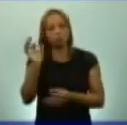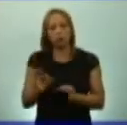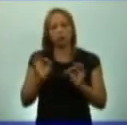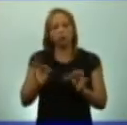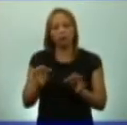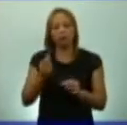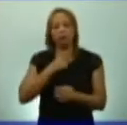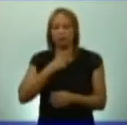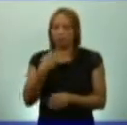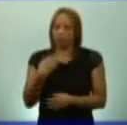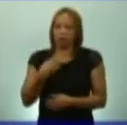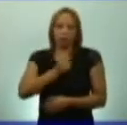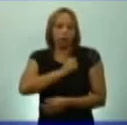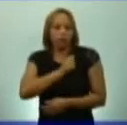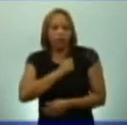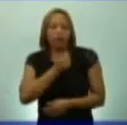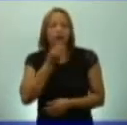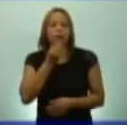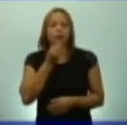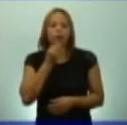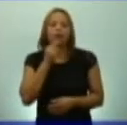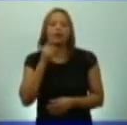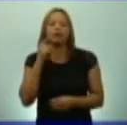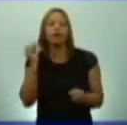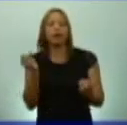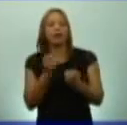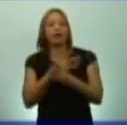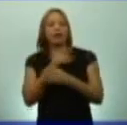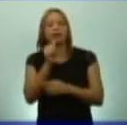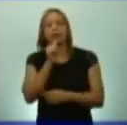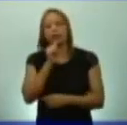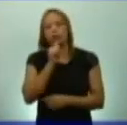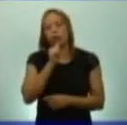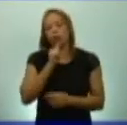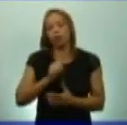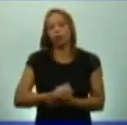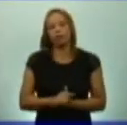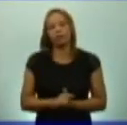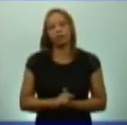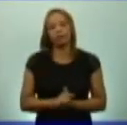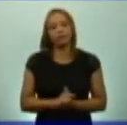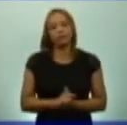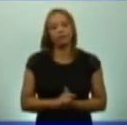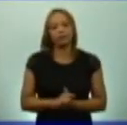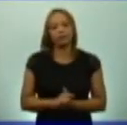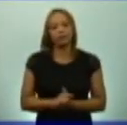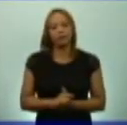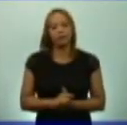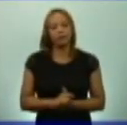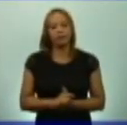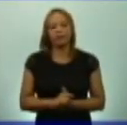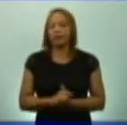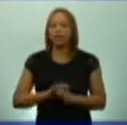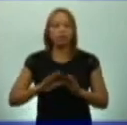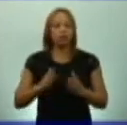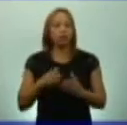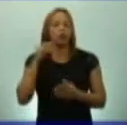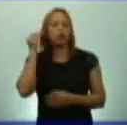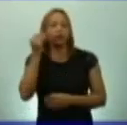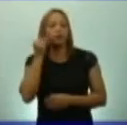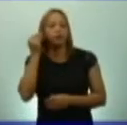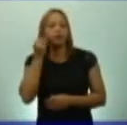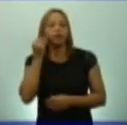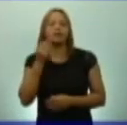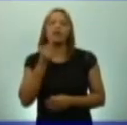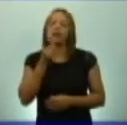tu disposición para poder esclarecer alguna de las dudas y todo lo que consideres que te